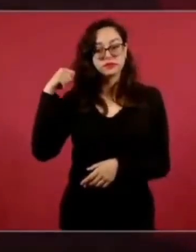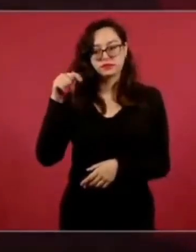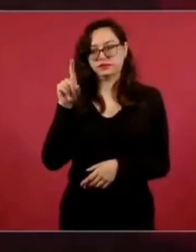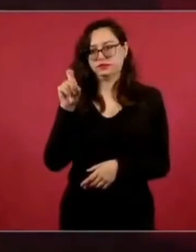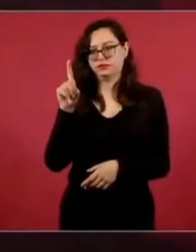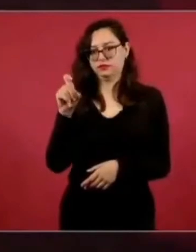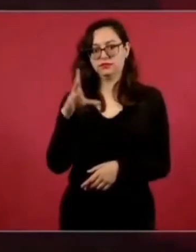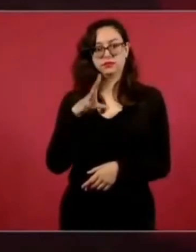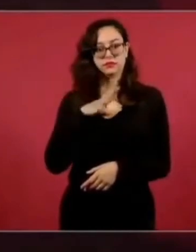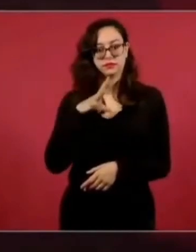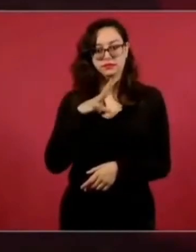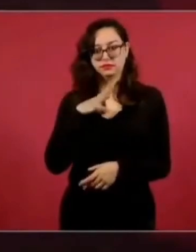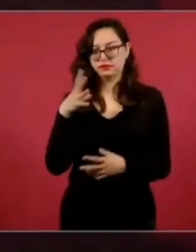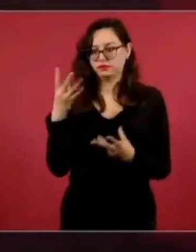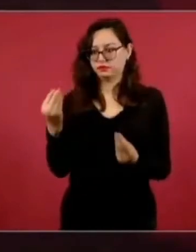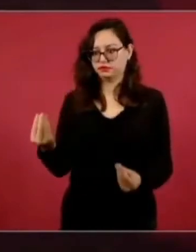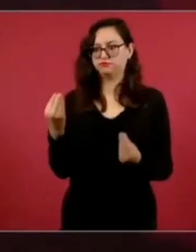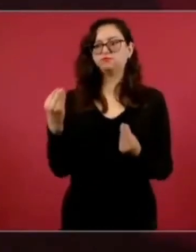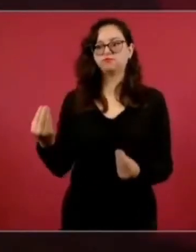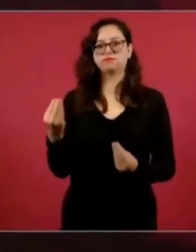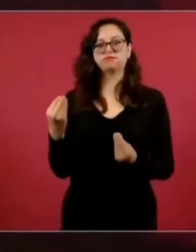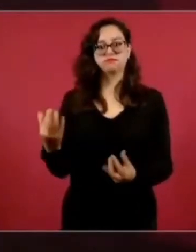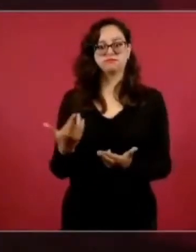agua, es más agua que tierra.